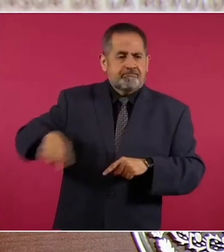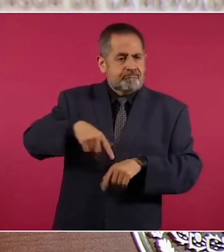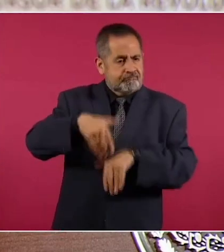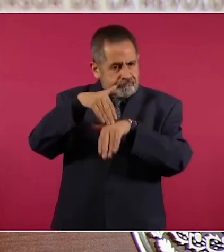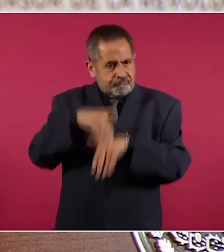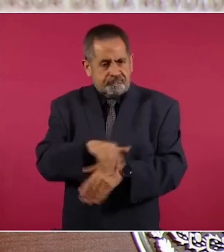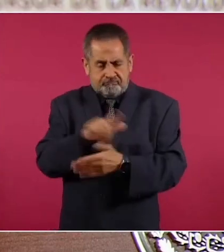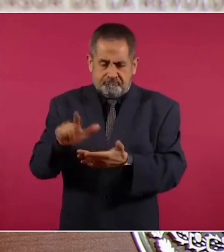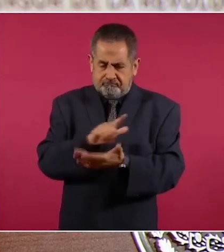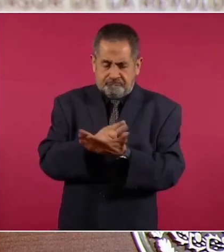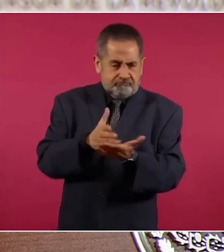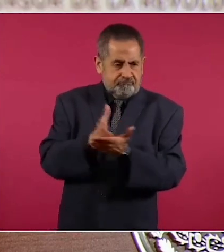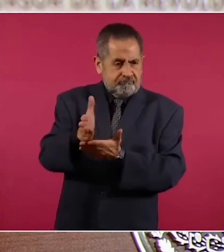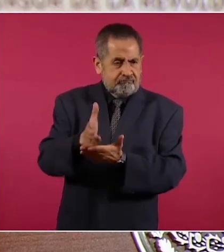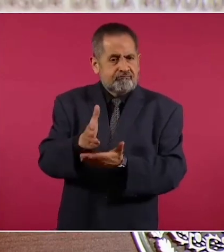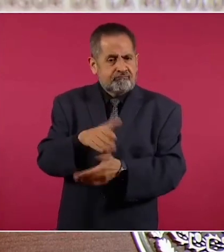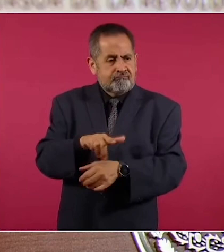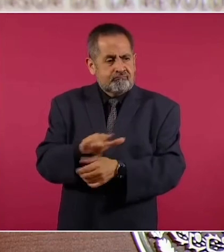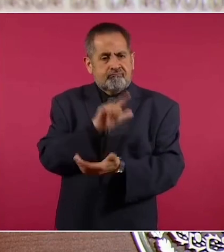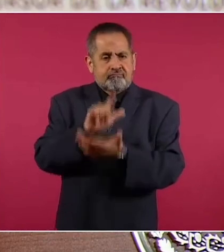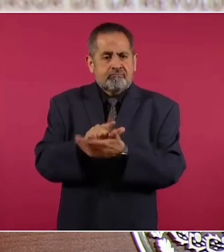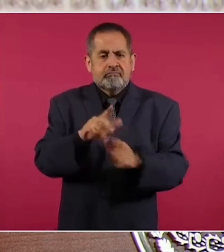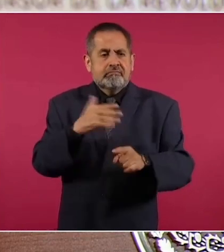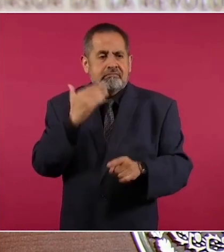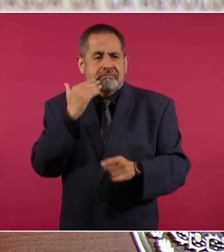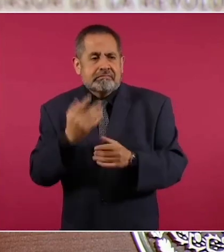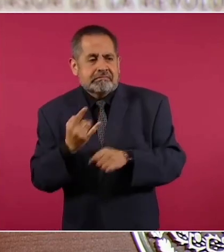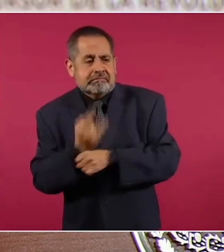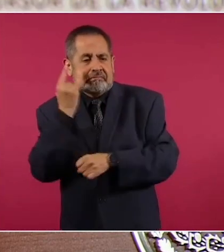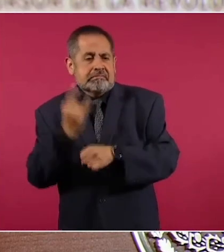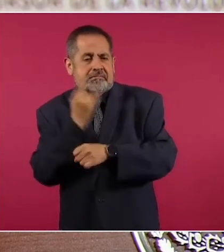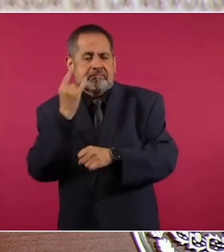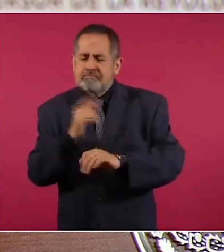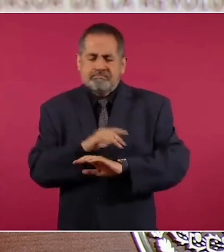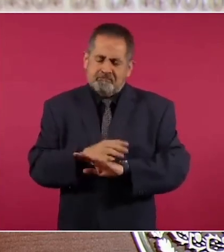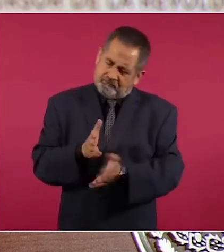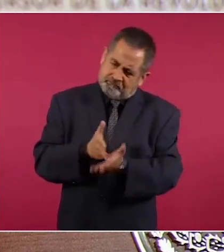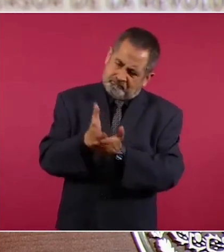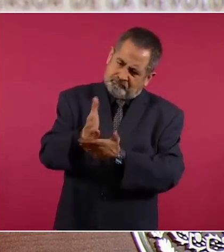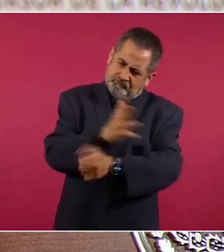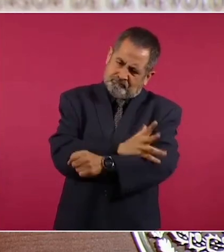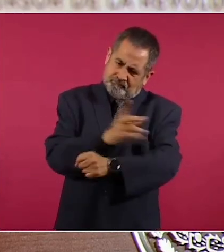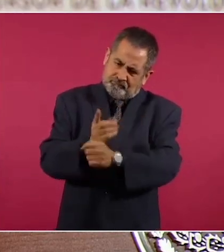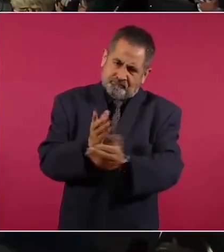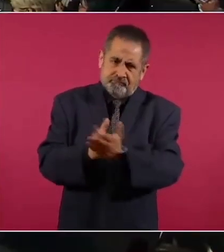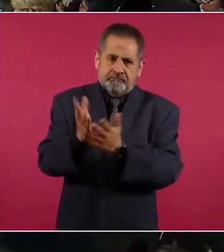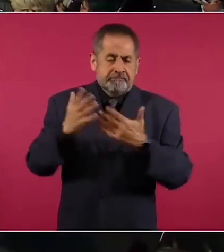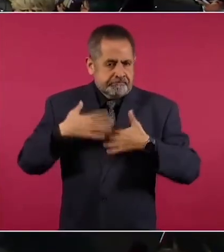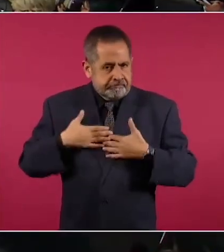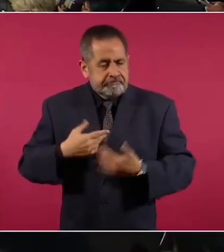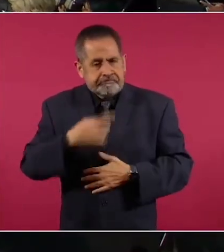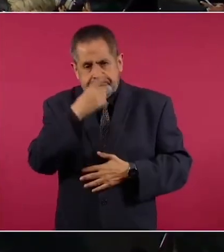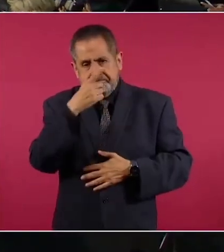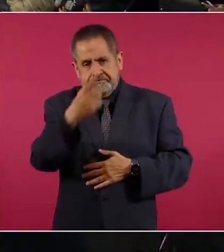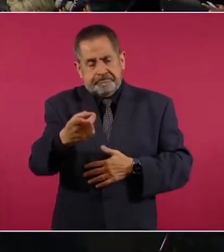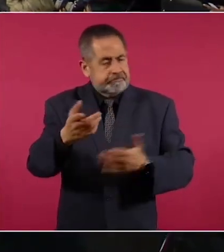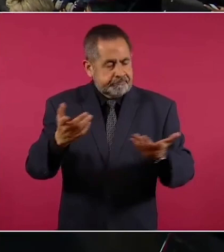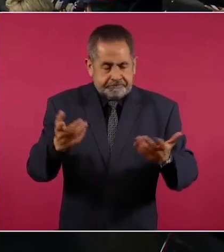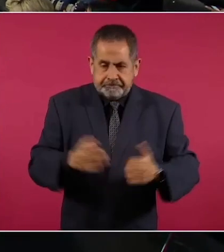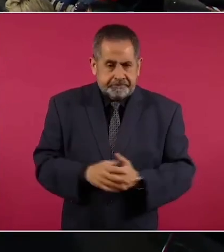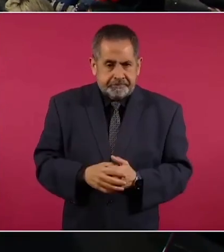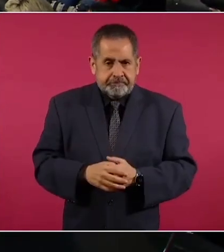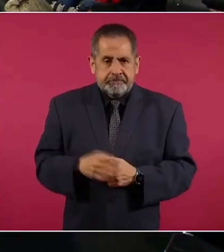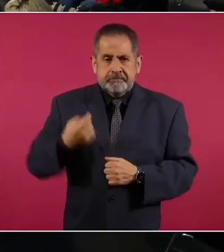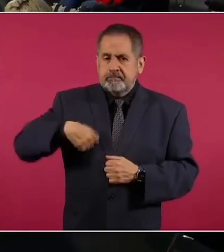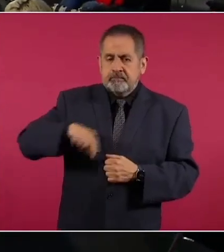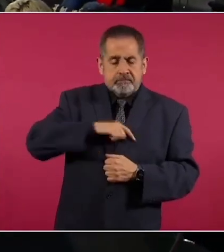Derecho, no hay un Estado de chueco. Entonces, si le estoy diciendo de que